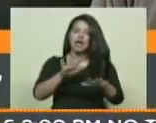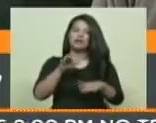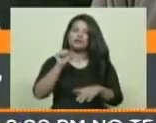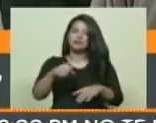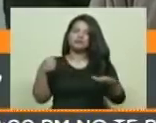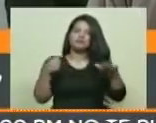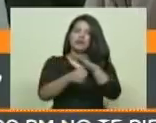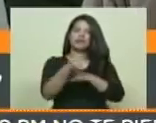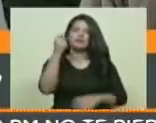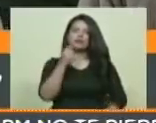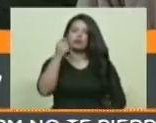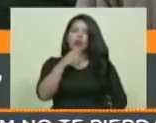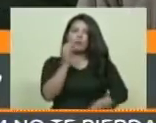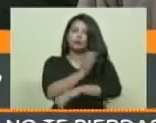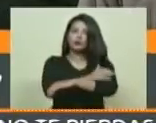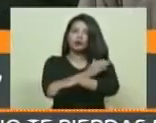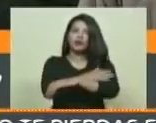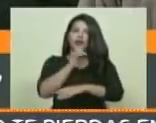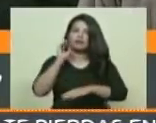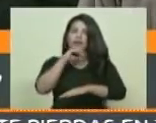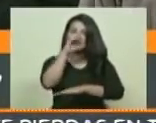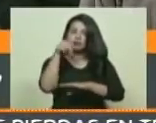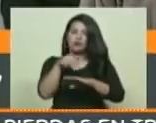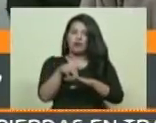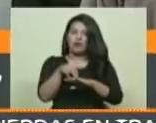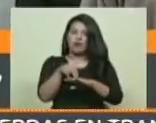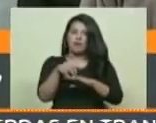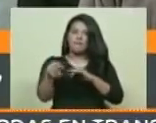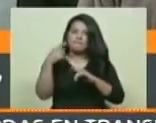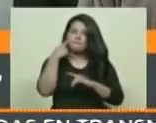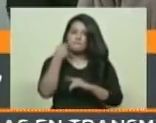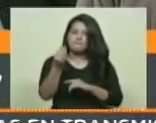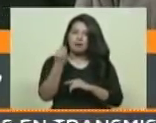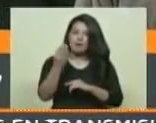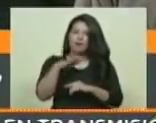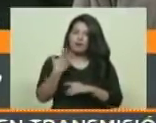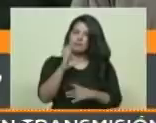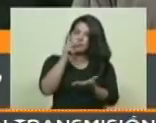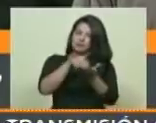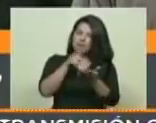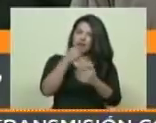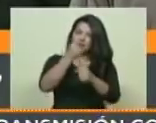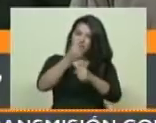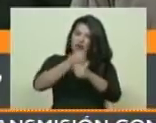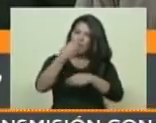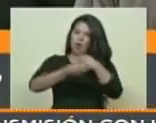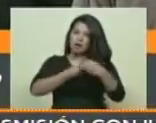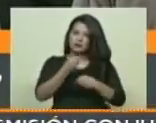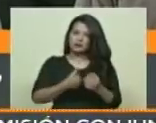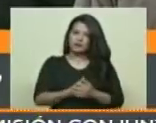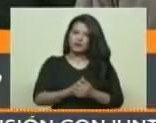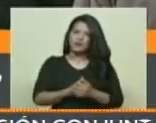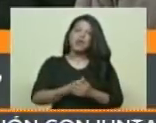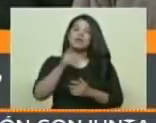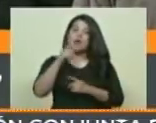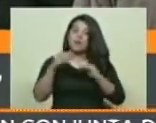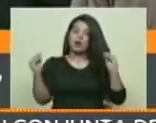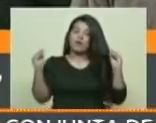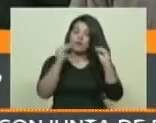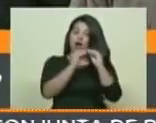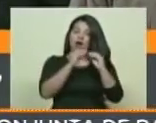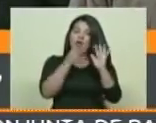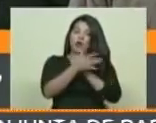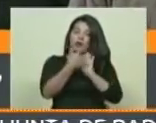diputados opositores de la Asamblea Nacional para que se integren al trabajo desarrollado, de conformidad